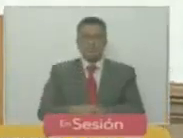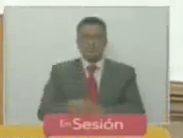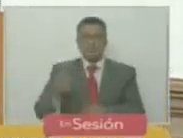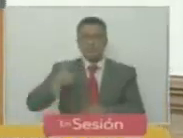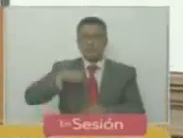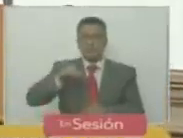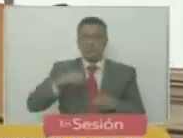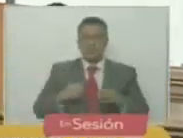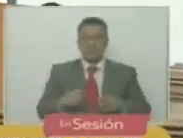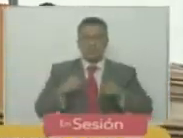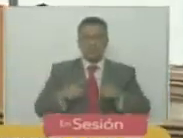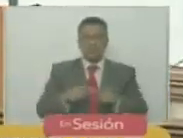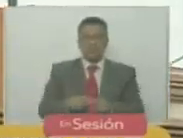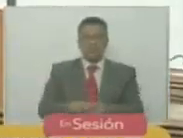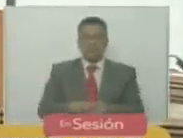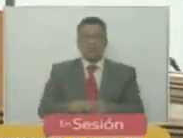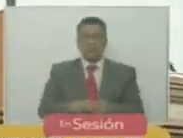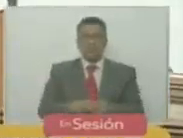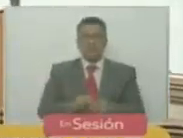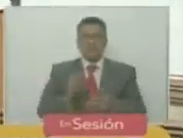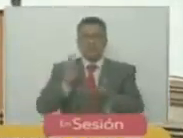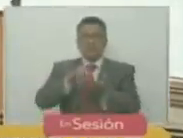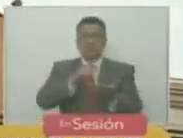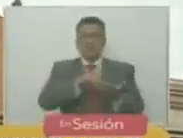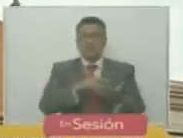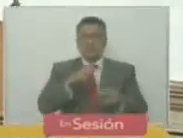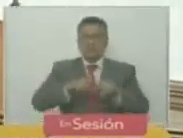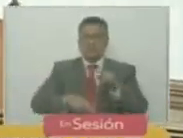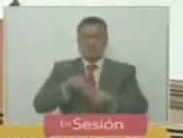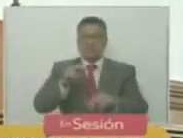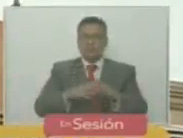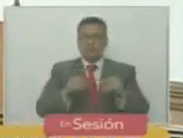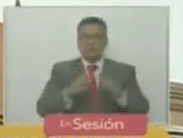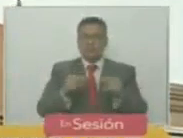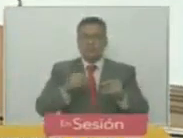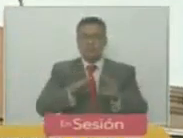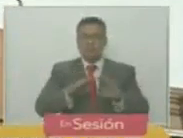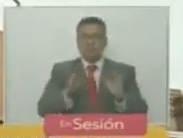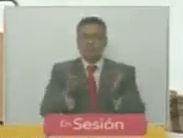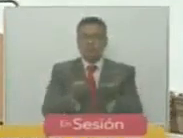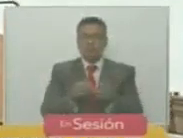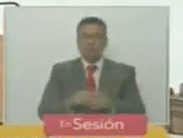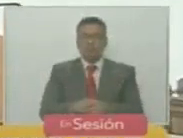tuviésemos la oportunidad de participar en la construcción de un mundo mejor.